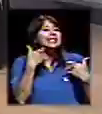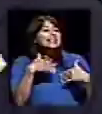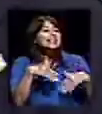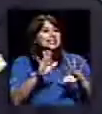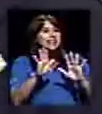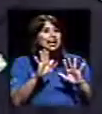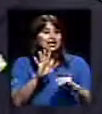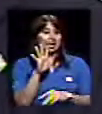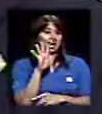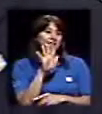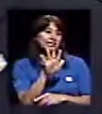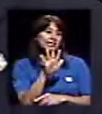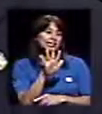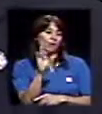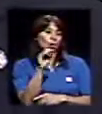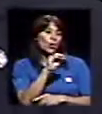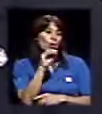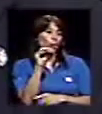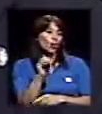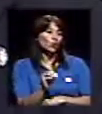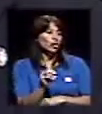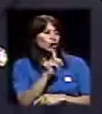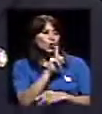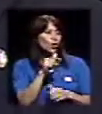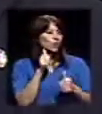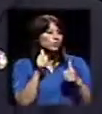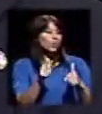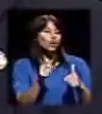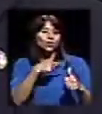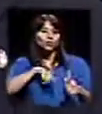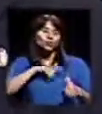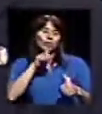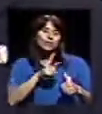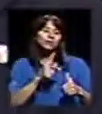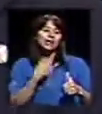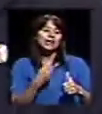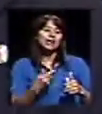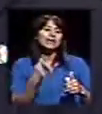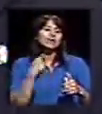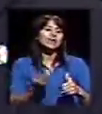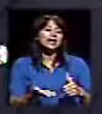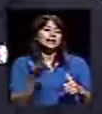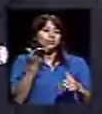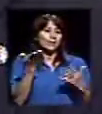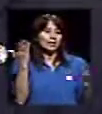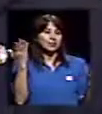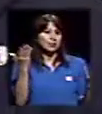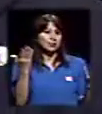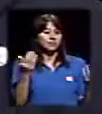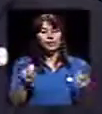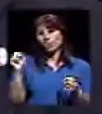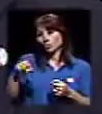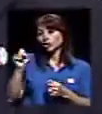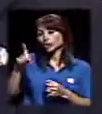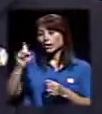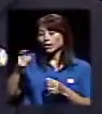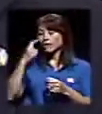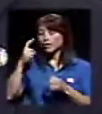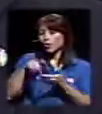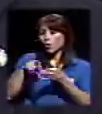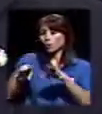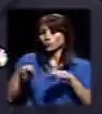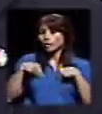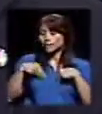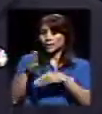5 no es una buena cifra, que tenemos que tener inflaciones más altas. Pero bueno, ese es otro tipo de... En cuanto a ese tema, sí hay que reconocer que el Banco Central ha